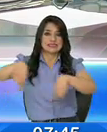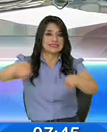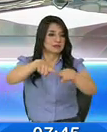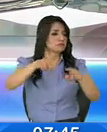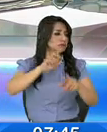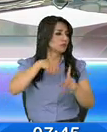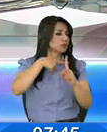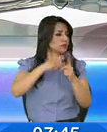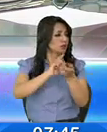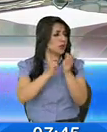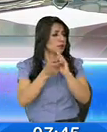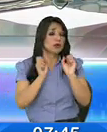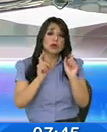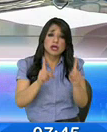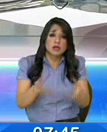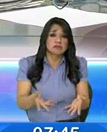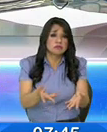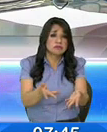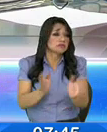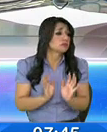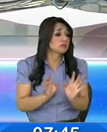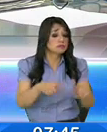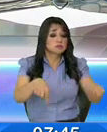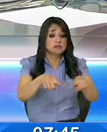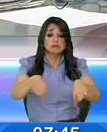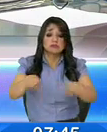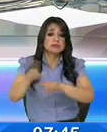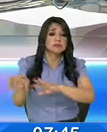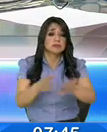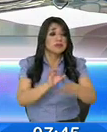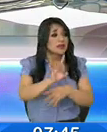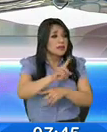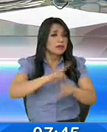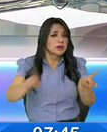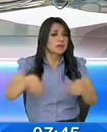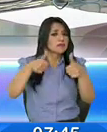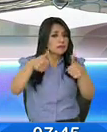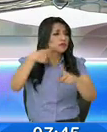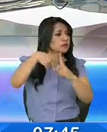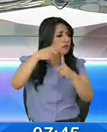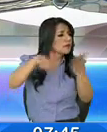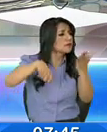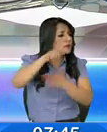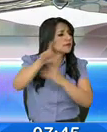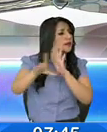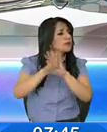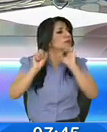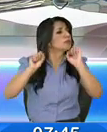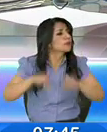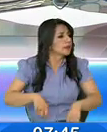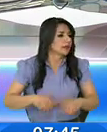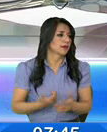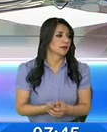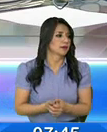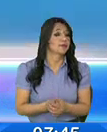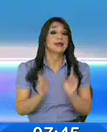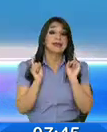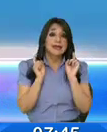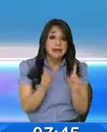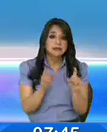pretende cambiar eso bueno pues dejémoslo de las circunscripciones pero veamos lo positivo y aprobemos de esa ley en definitiva miguel